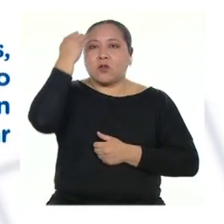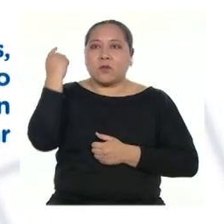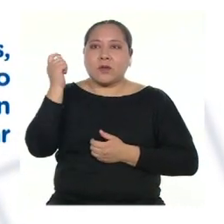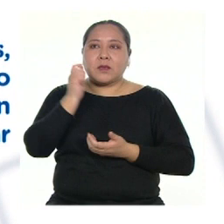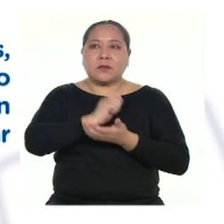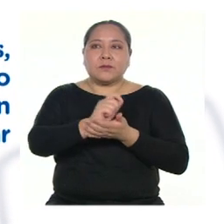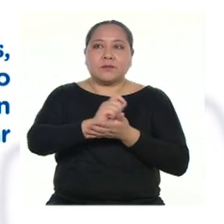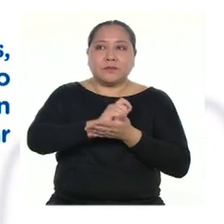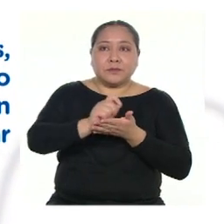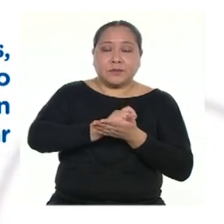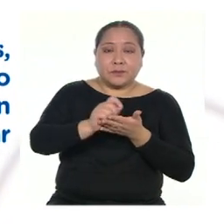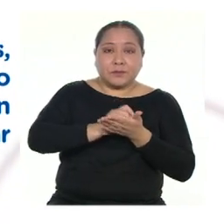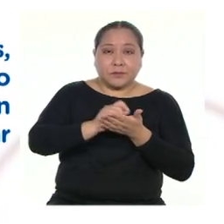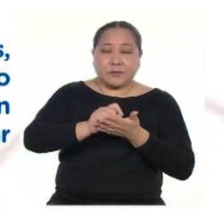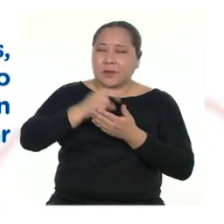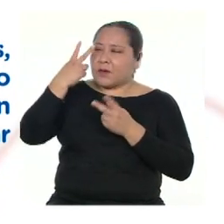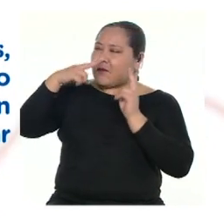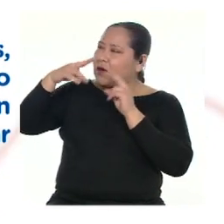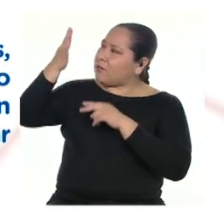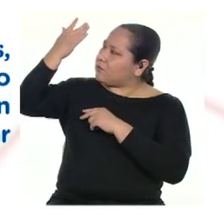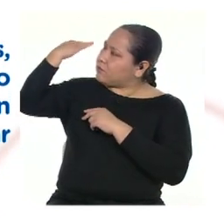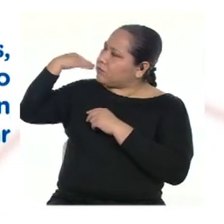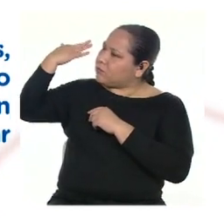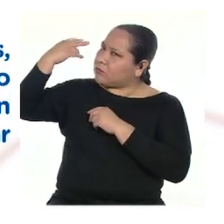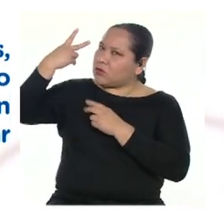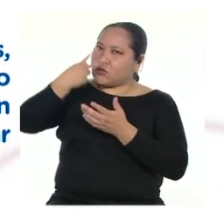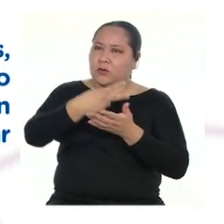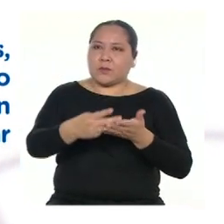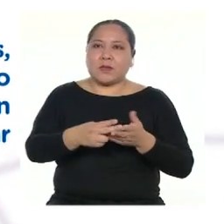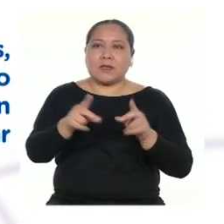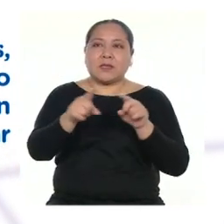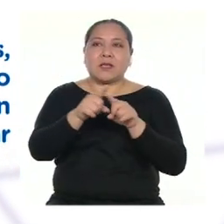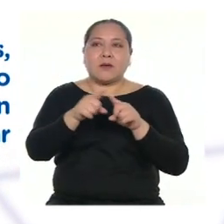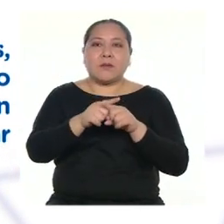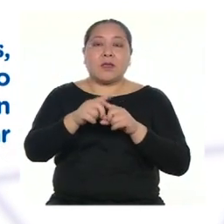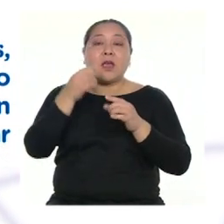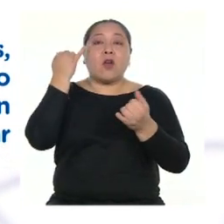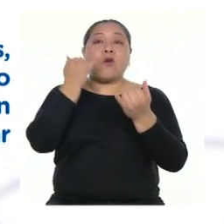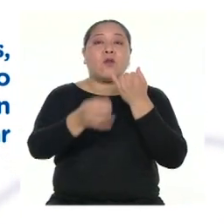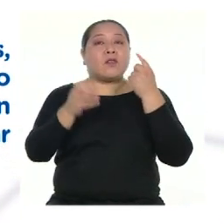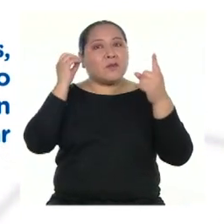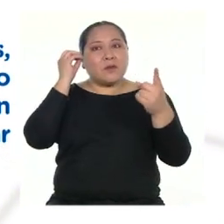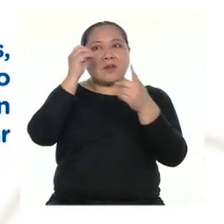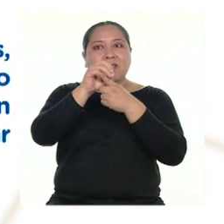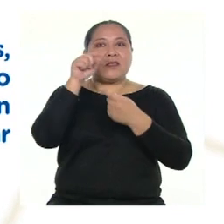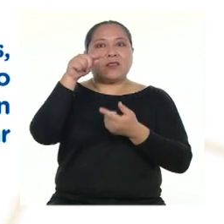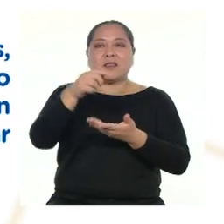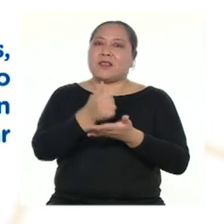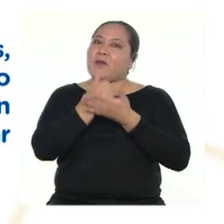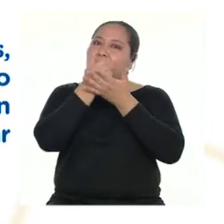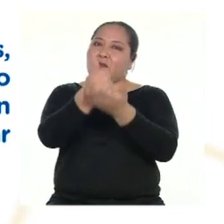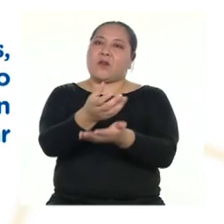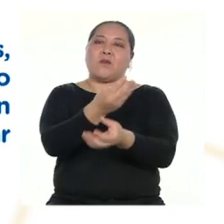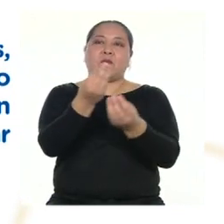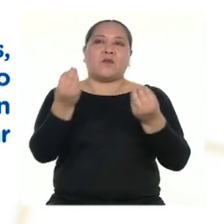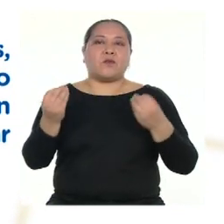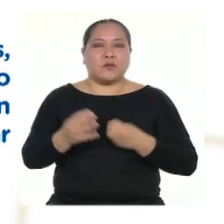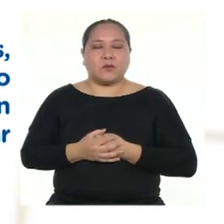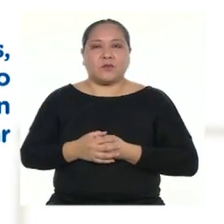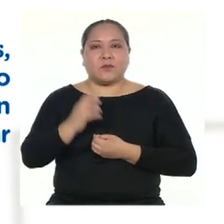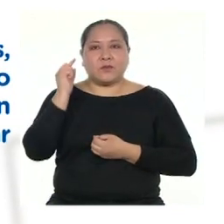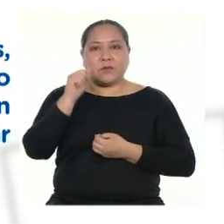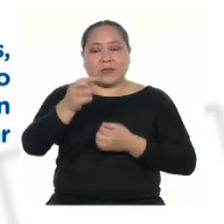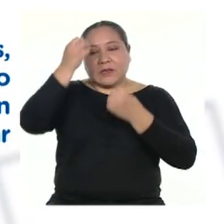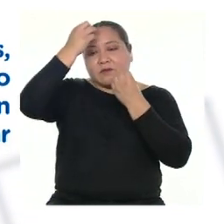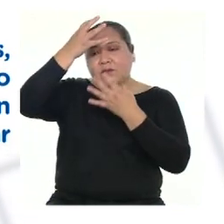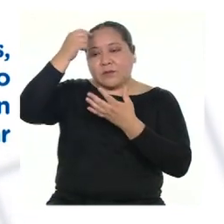aprendido en estas 2 semanas, especialmente el cuadro que realizaste como último reto, ya que te va a ser muy útil. La información